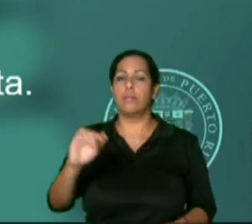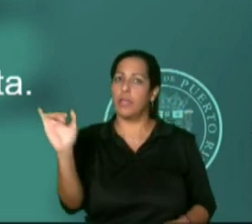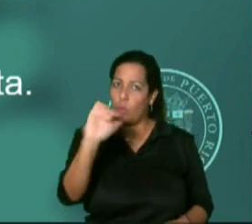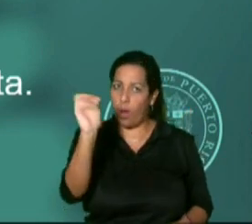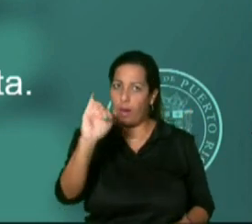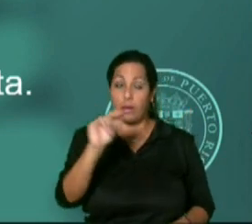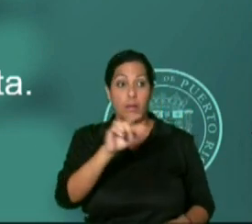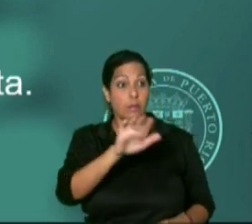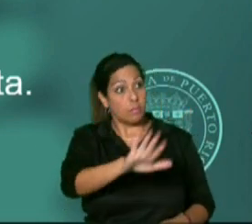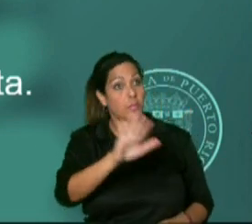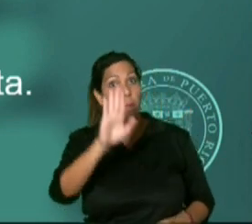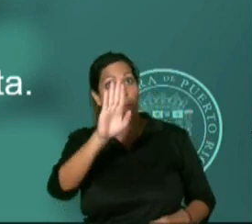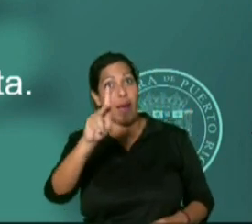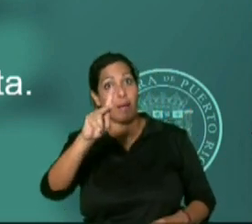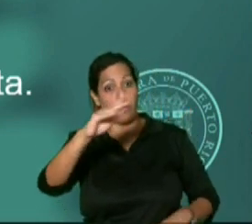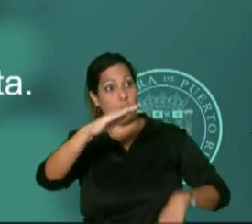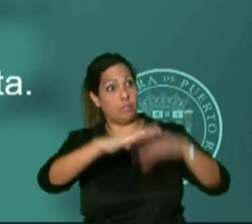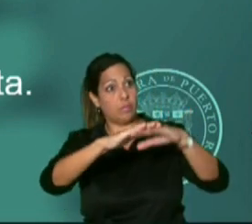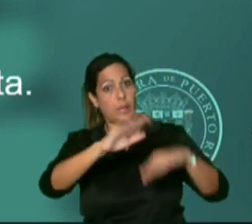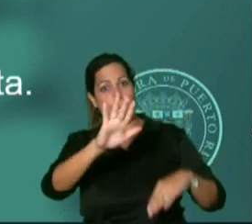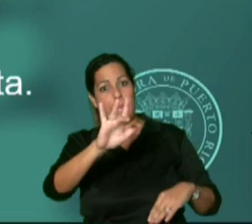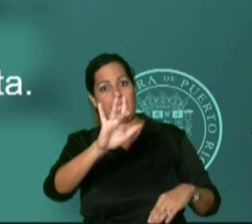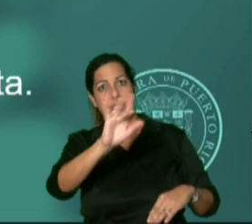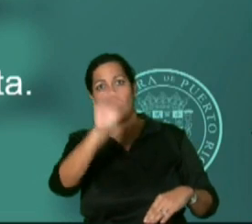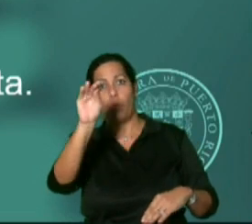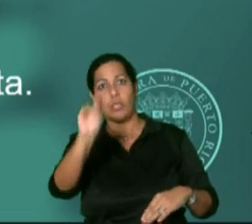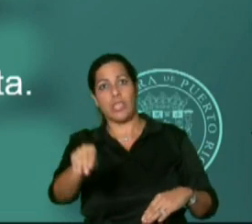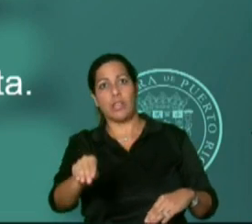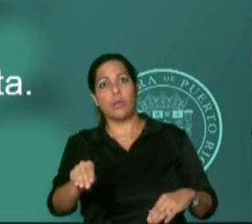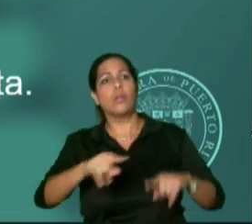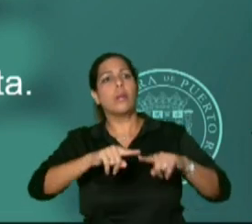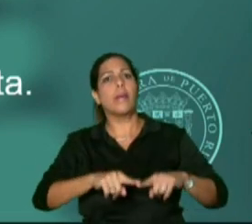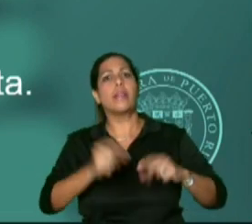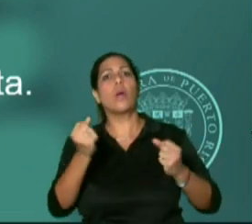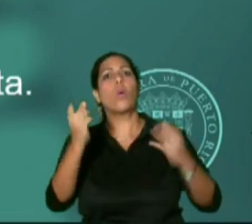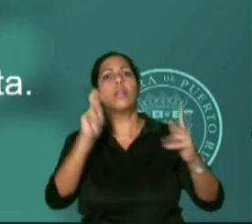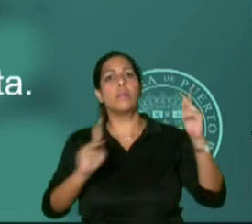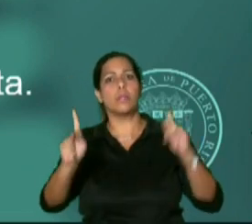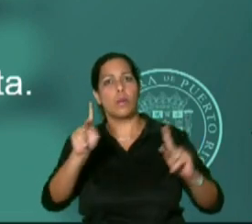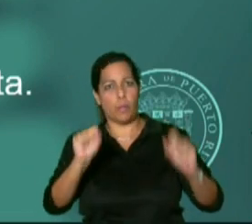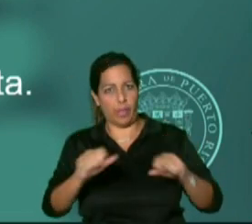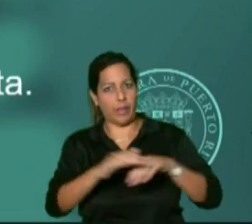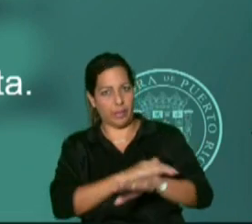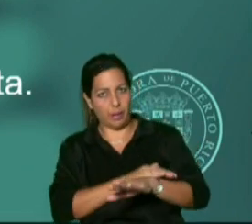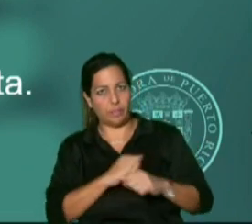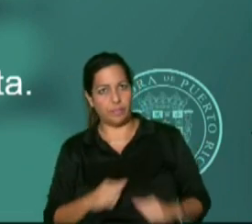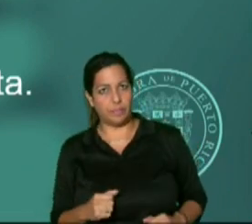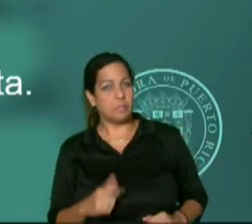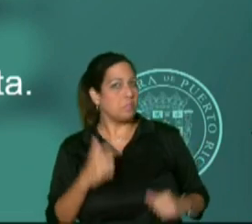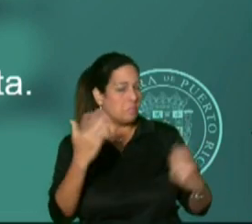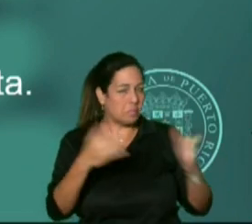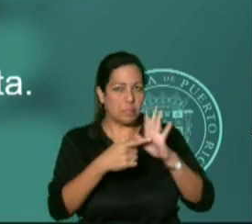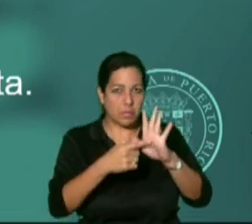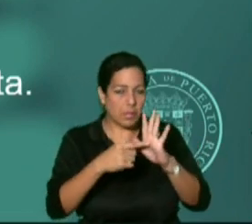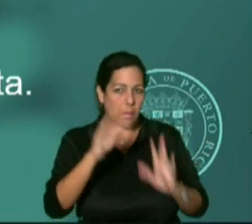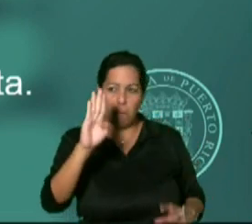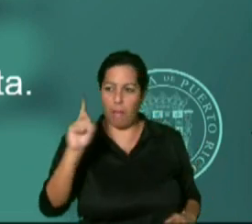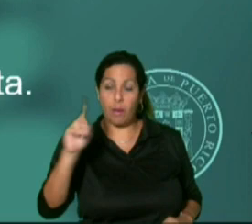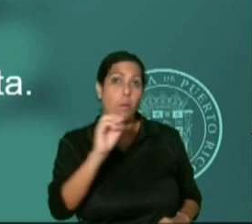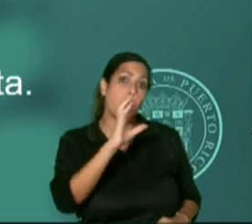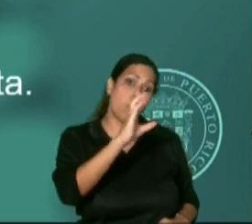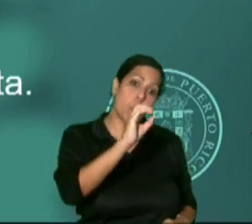manera no exceda el 25% definido por el Código de Edificación. Es decir, que las personas dentro de las estaciones como los bancos o